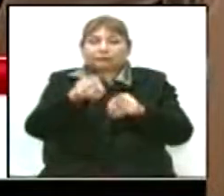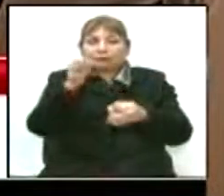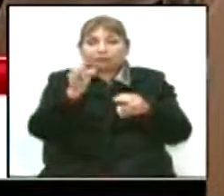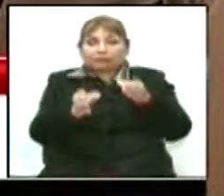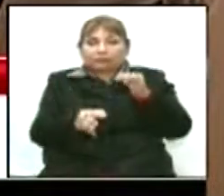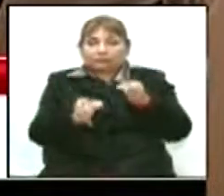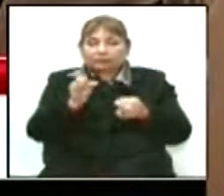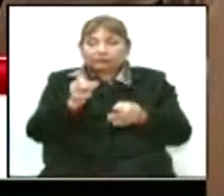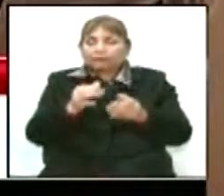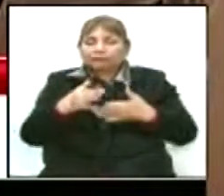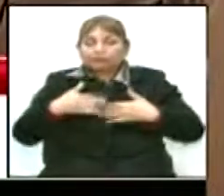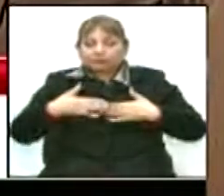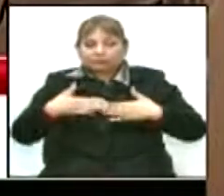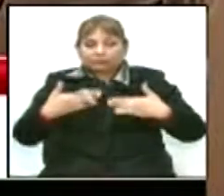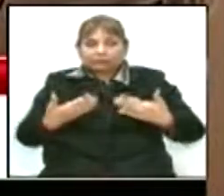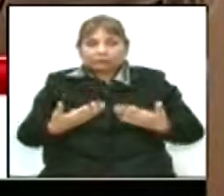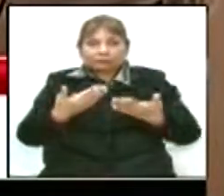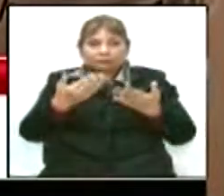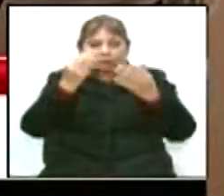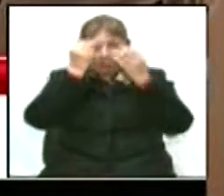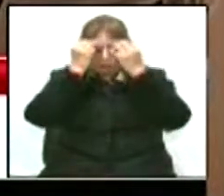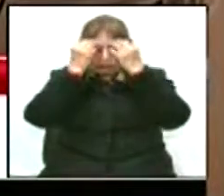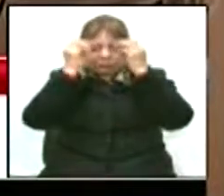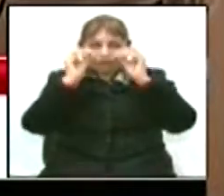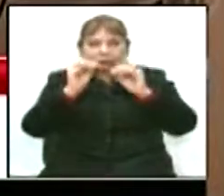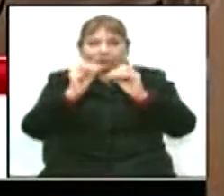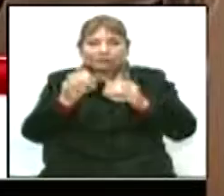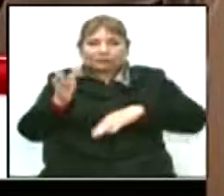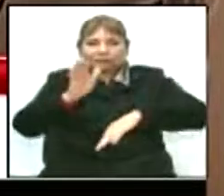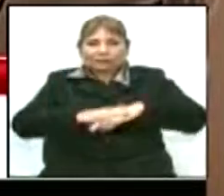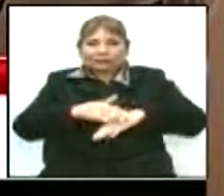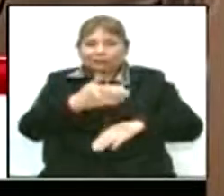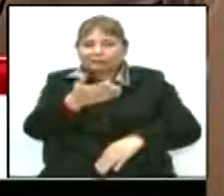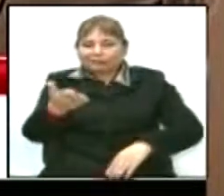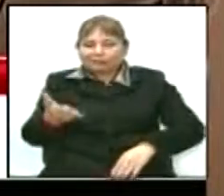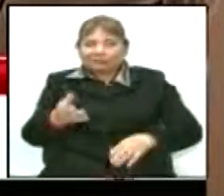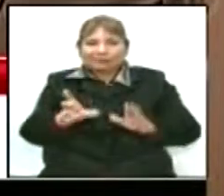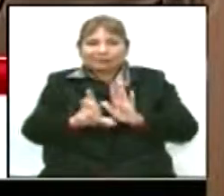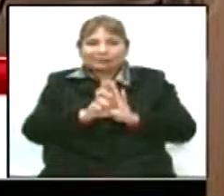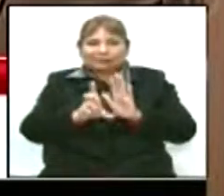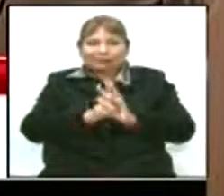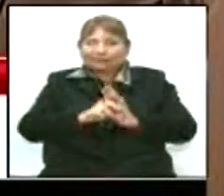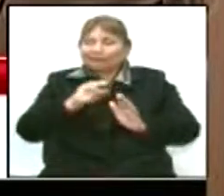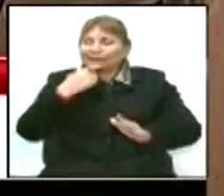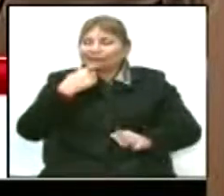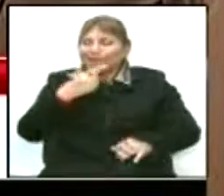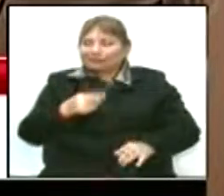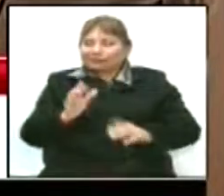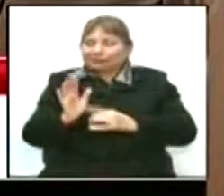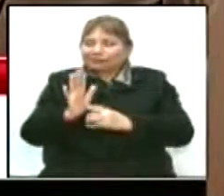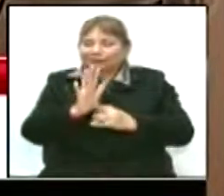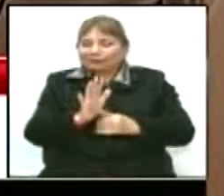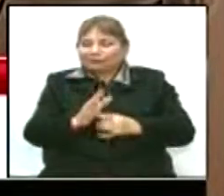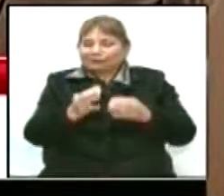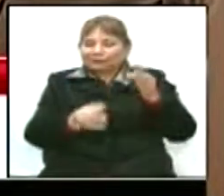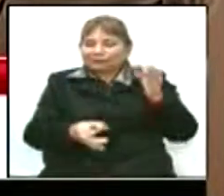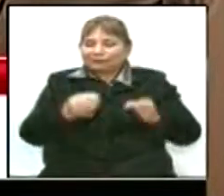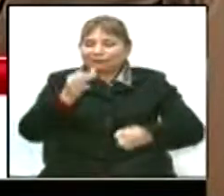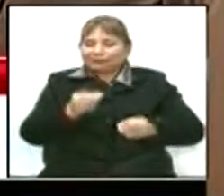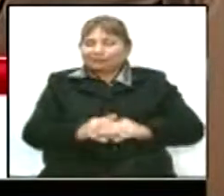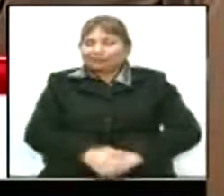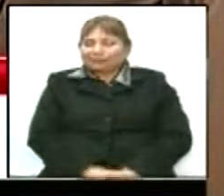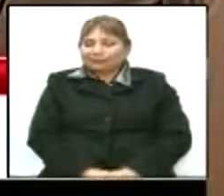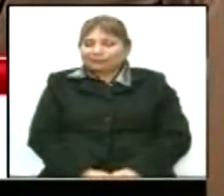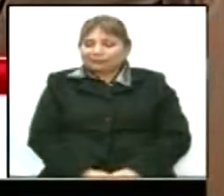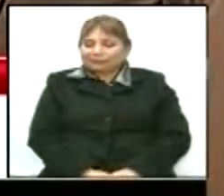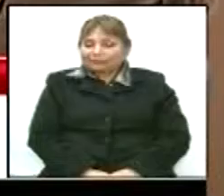Justicia, de poder también dar su opinión referente a este proyecto de ley que ha sido presentado por el Ejecutivo.